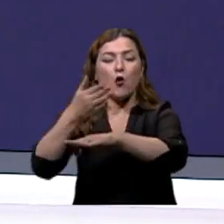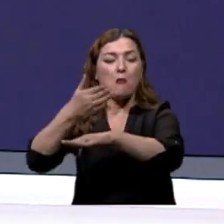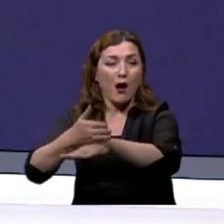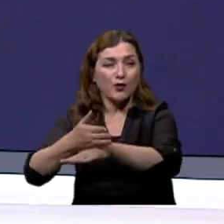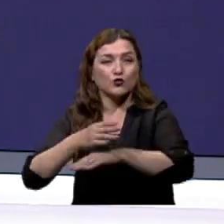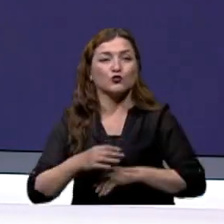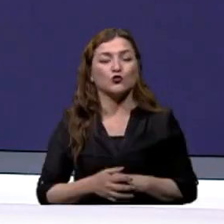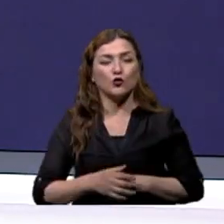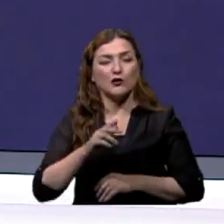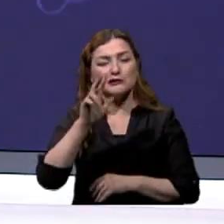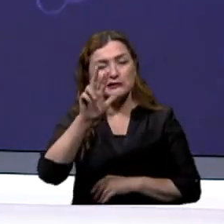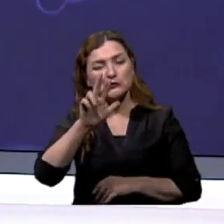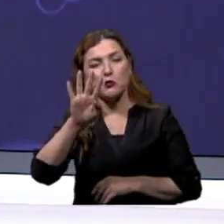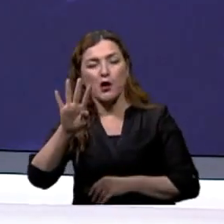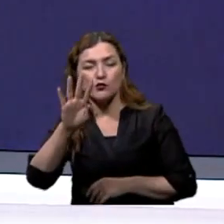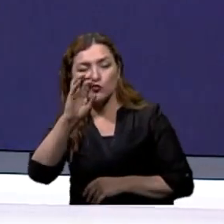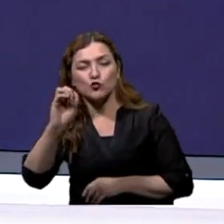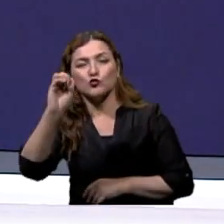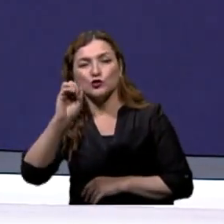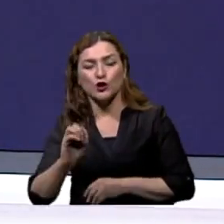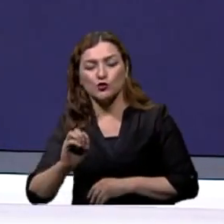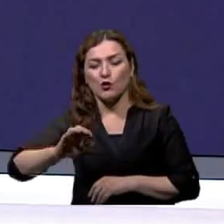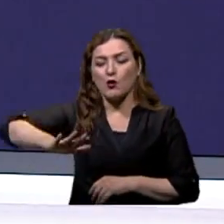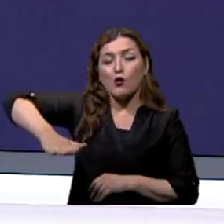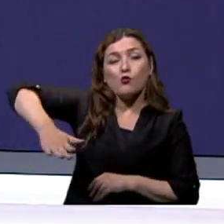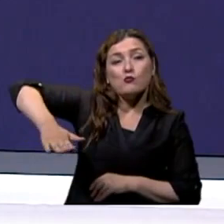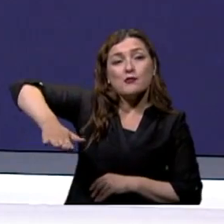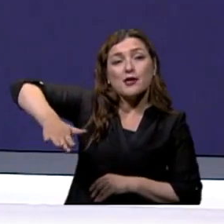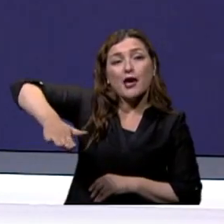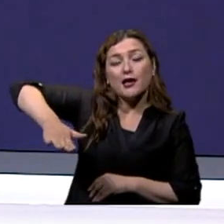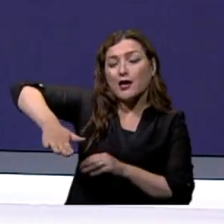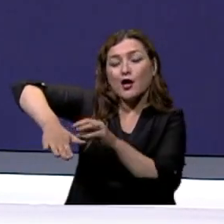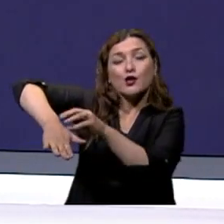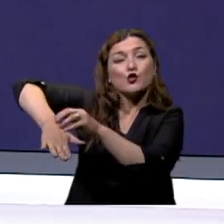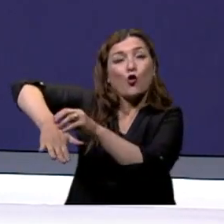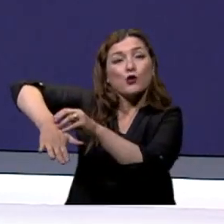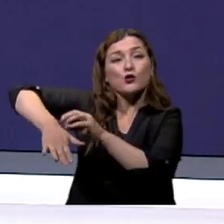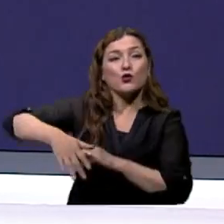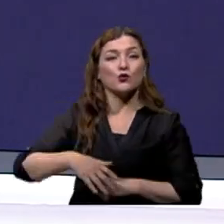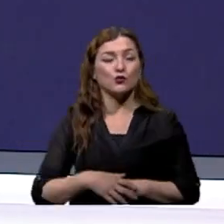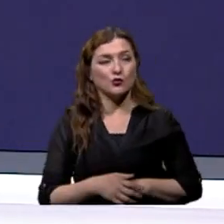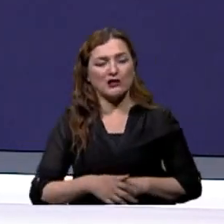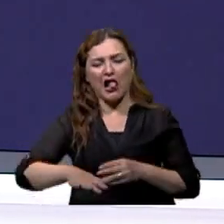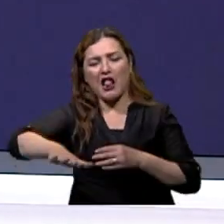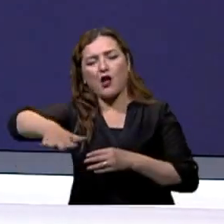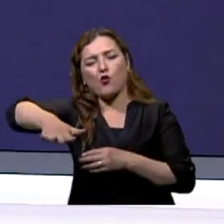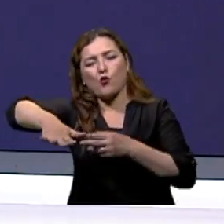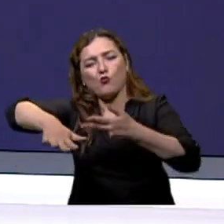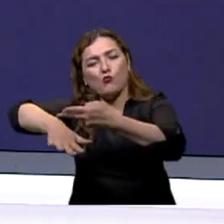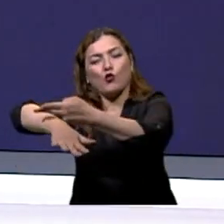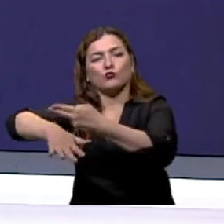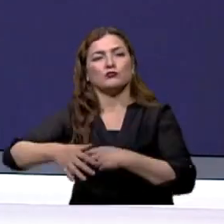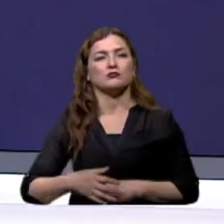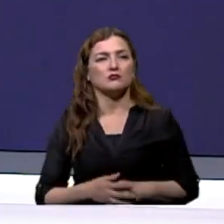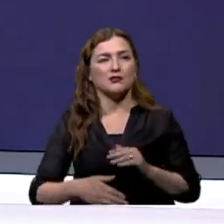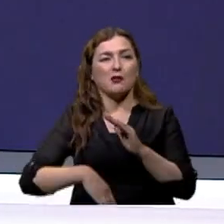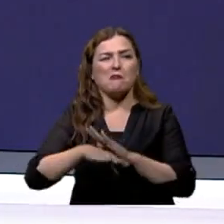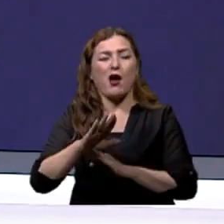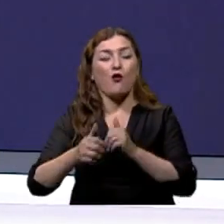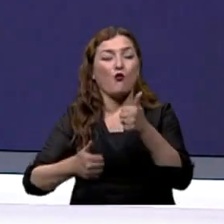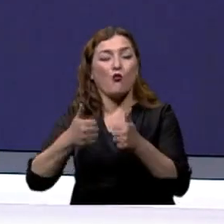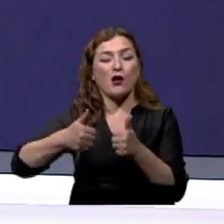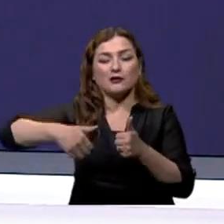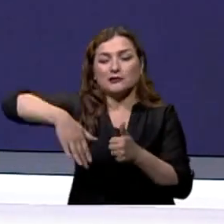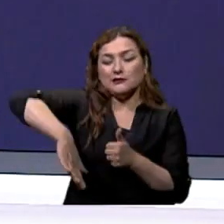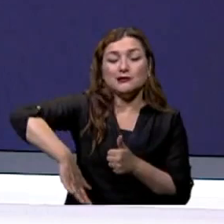pie y del tobillo. Ahora vean ustedes que los tipos más comunes de amputaciones incluyen las amputaciones por encima de la rodilla,